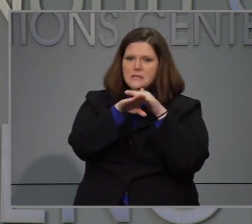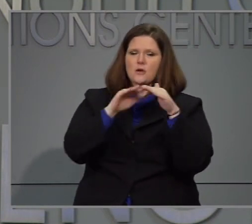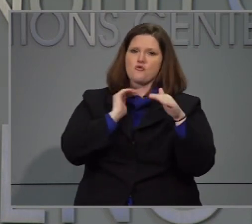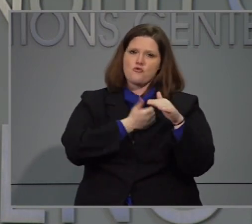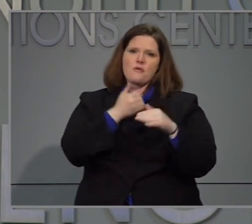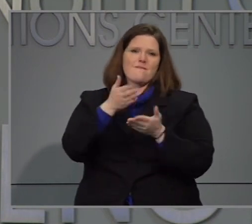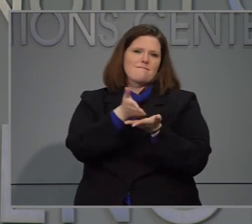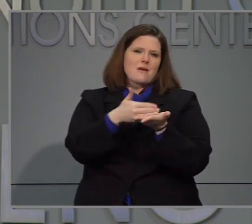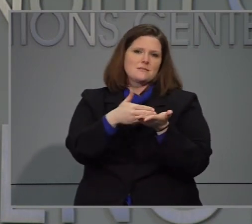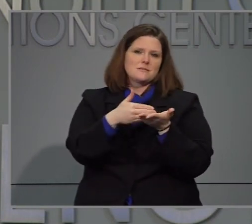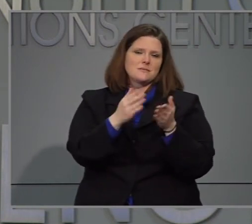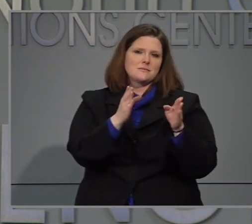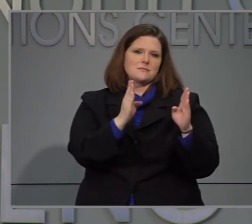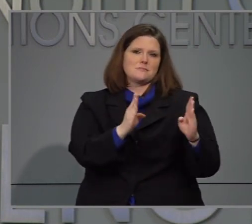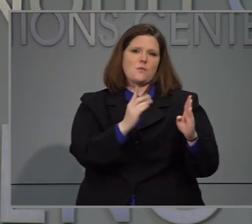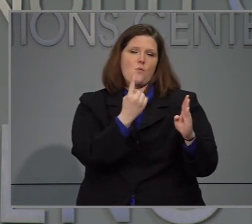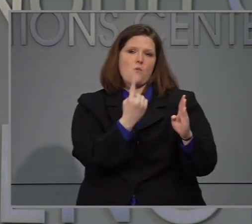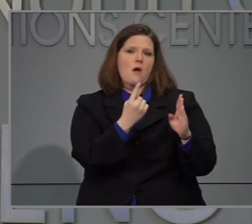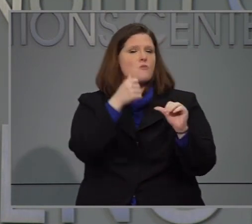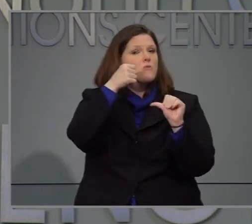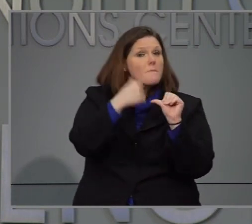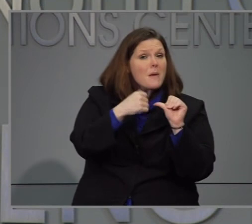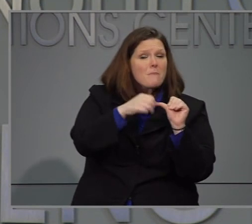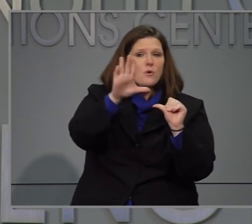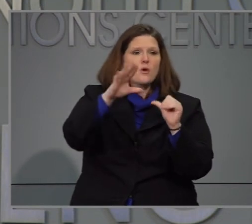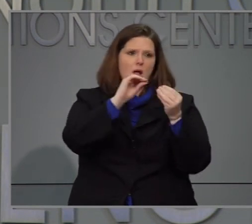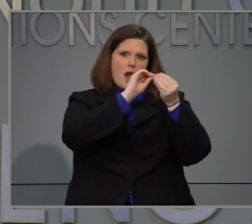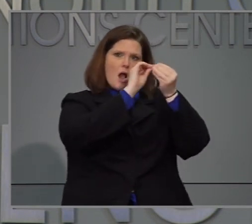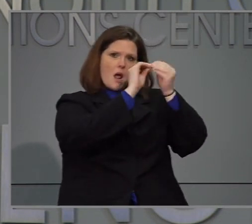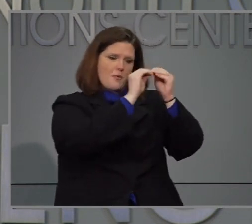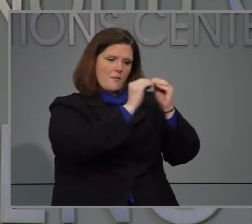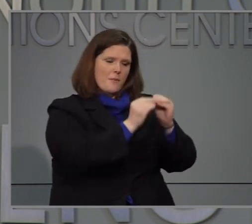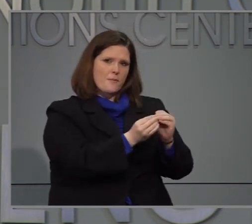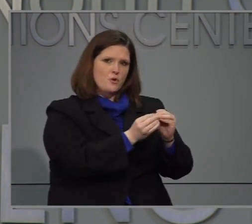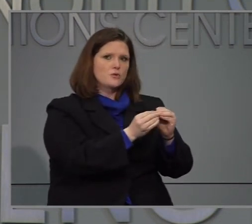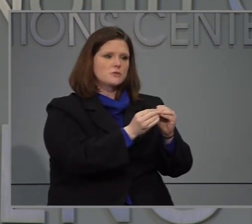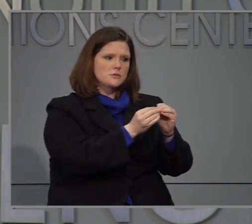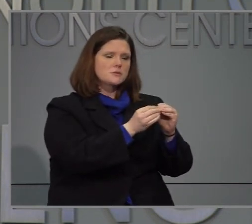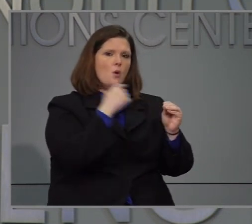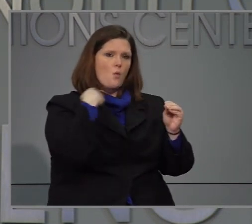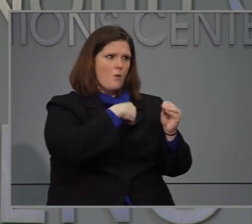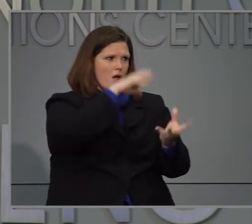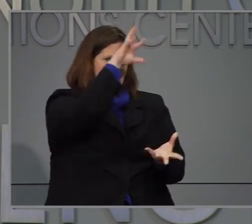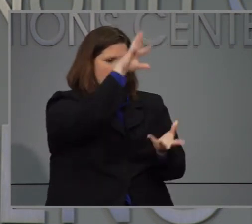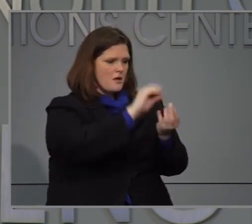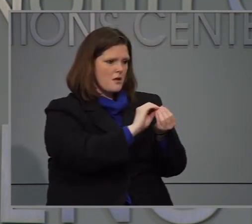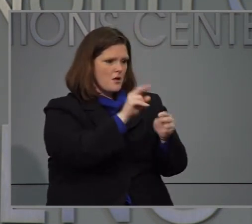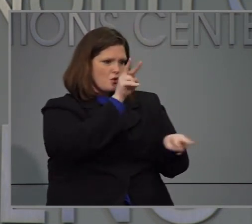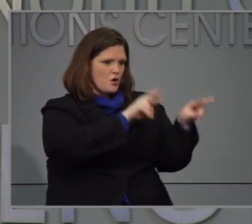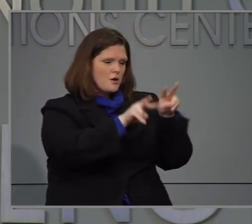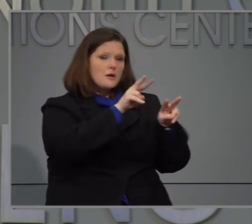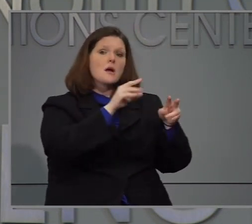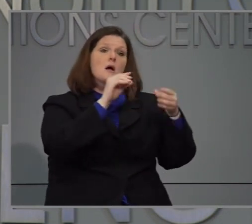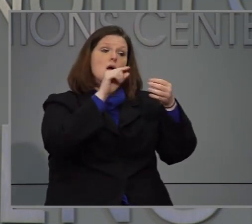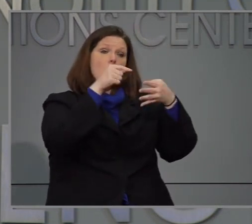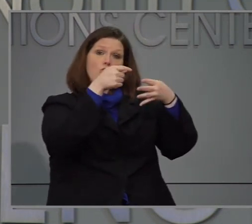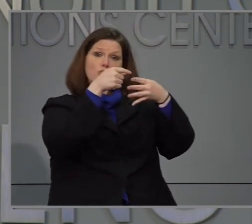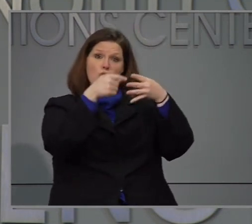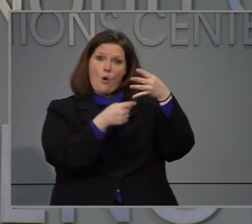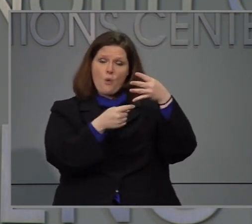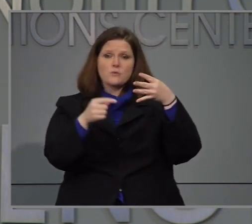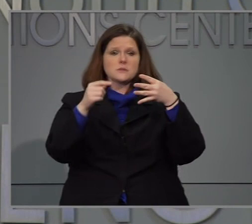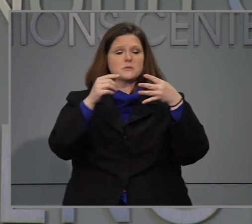orden. Estamos viendo estos indicadores en su totalidad y cómo afectan unos a otros. Por ejemplo, el número de